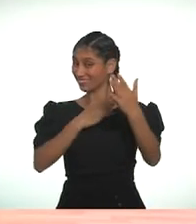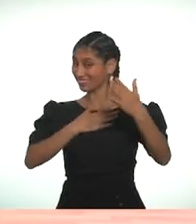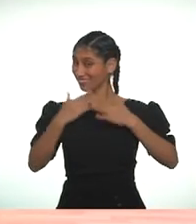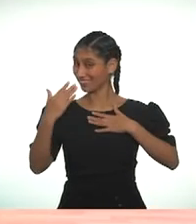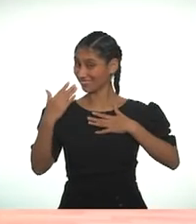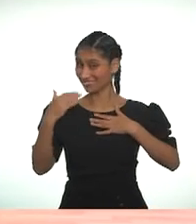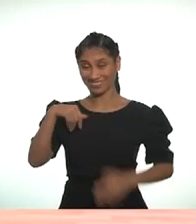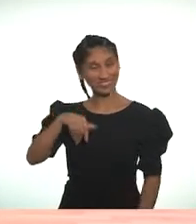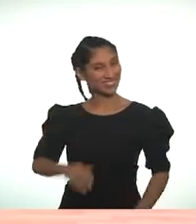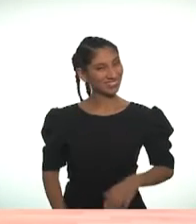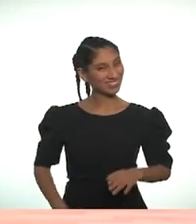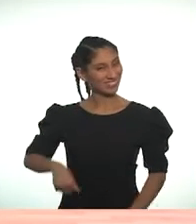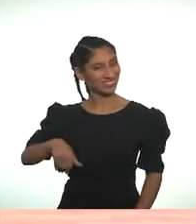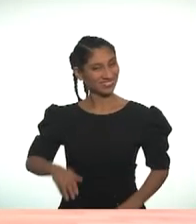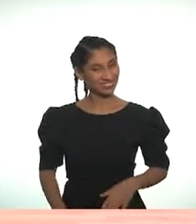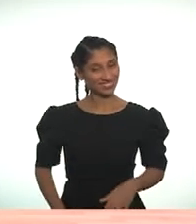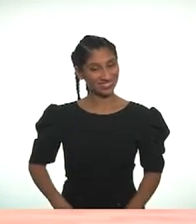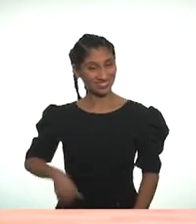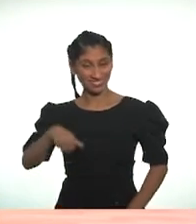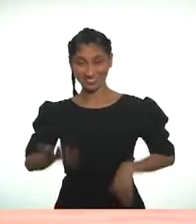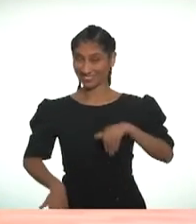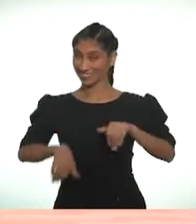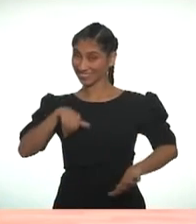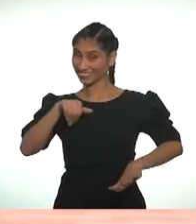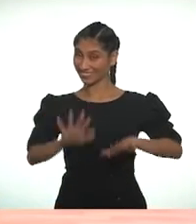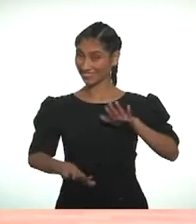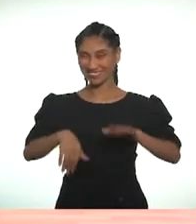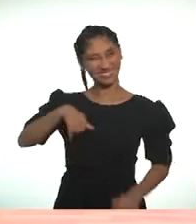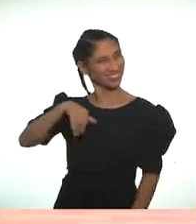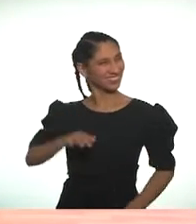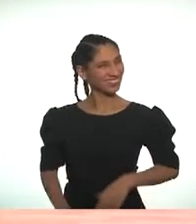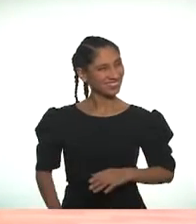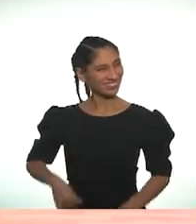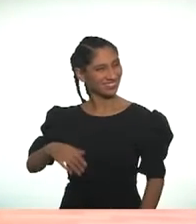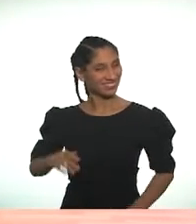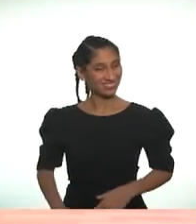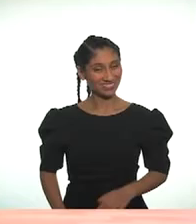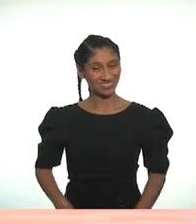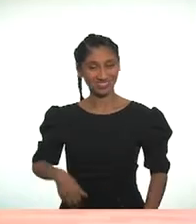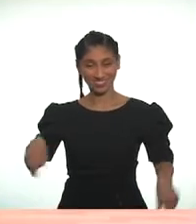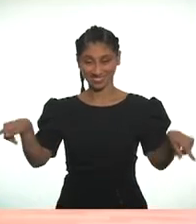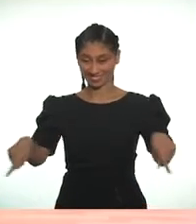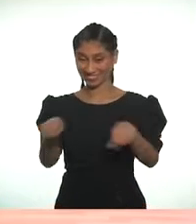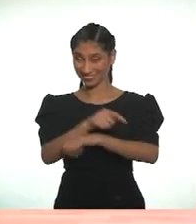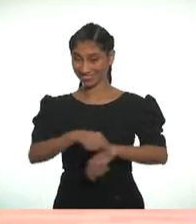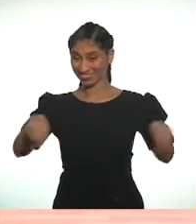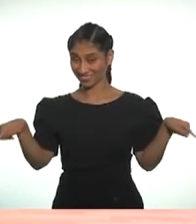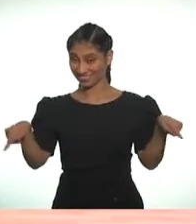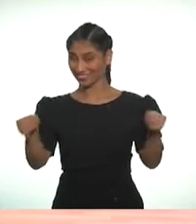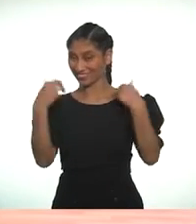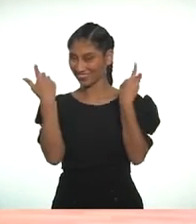rocoto. Yo no como rocoto. Yo no como rocoto.